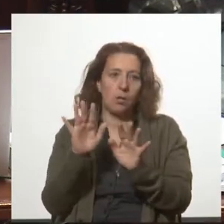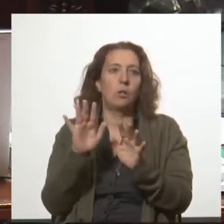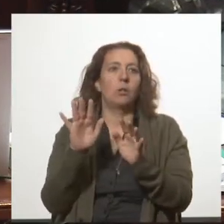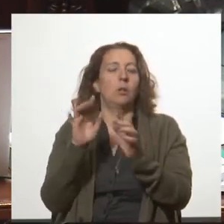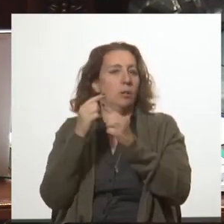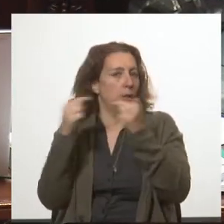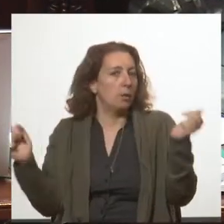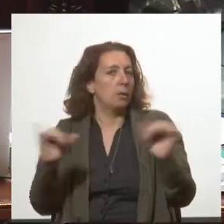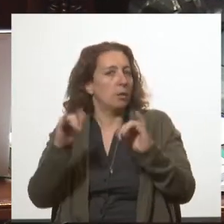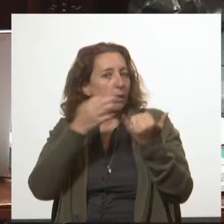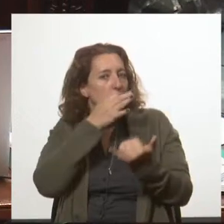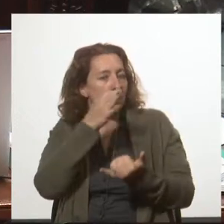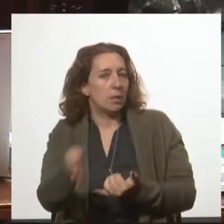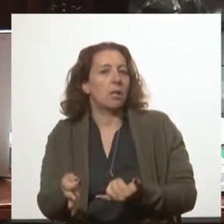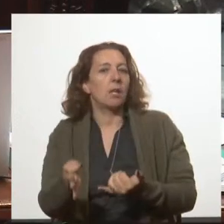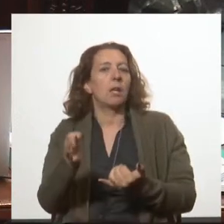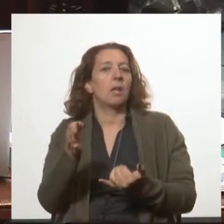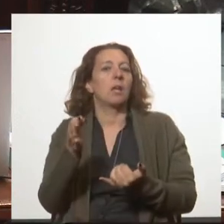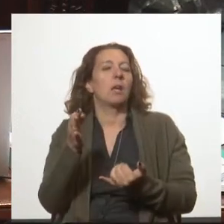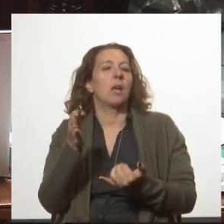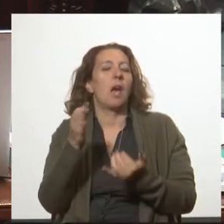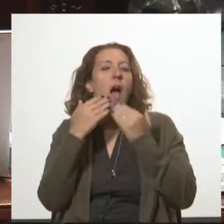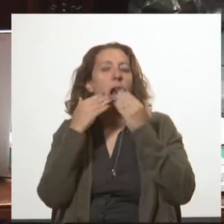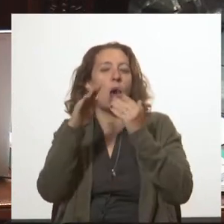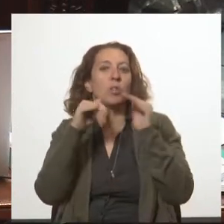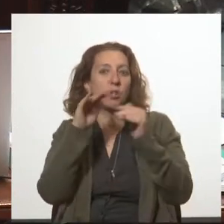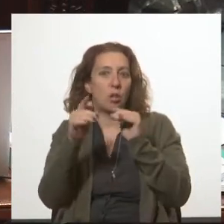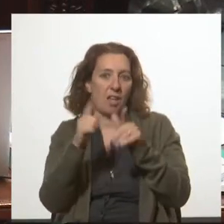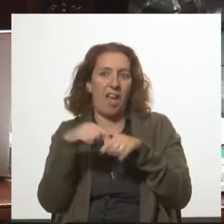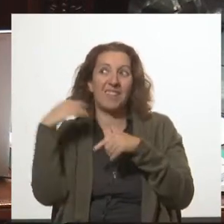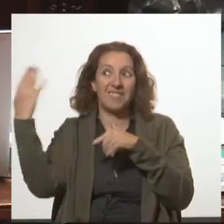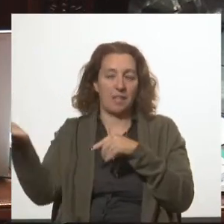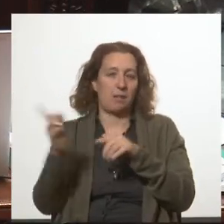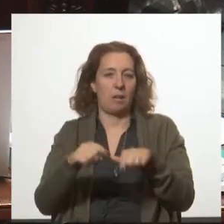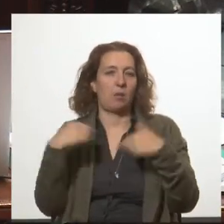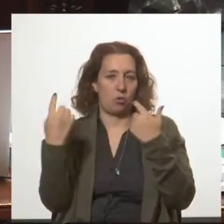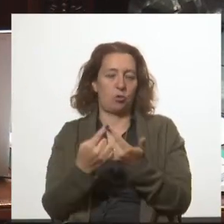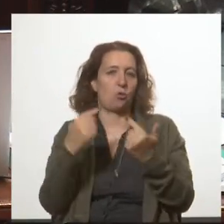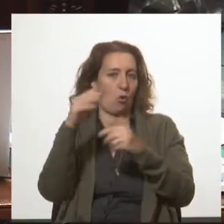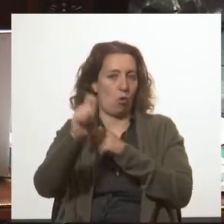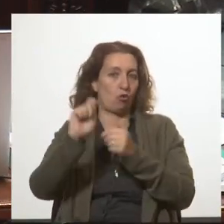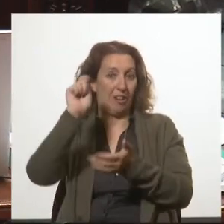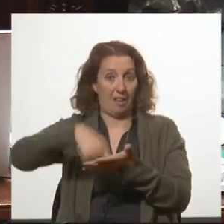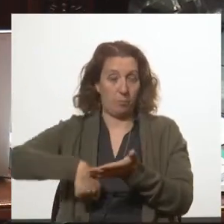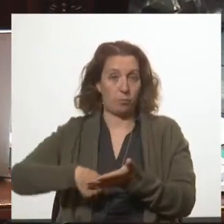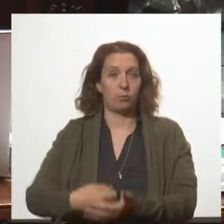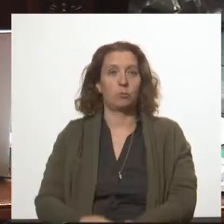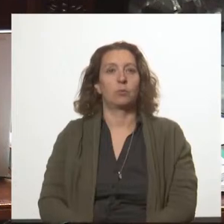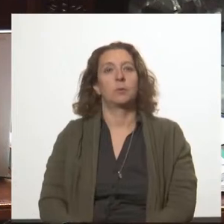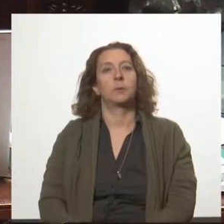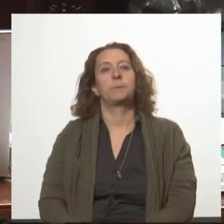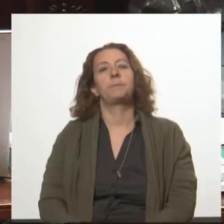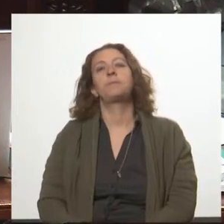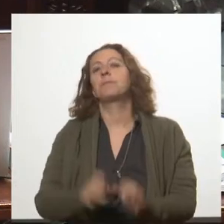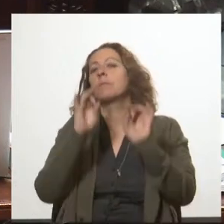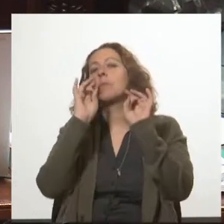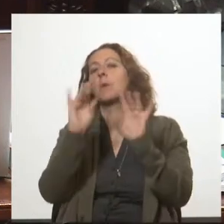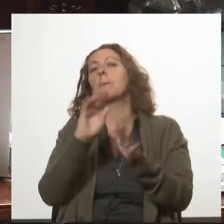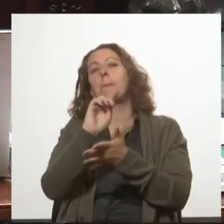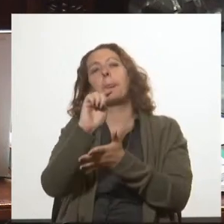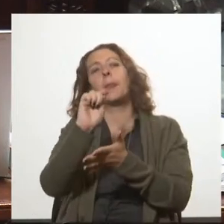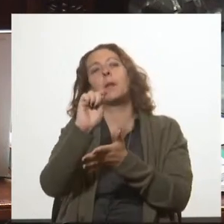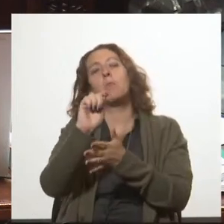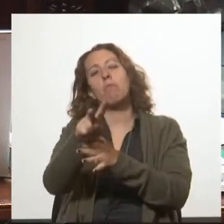relaté de la auditoría externa que nosotros contratamos que se refería meramente a controlar